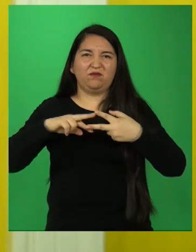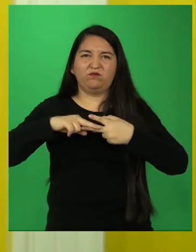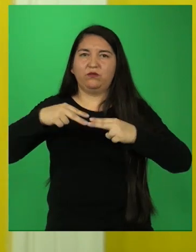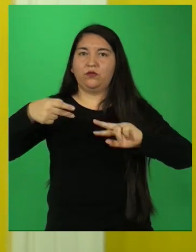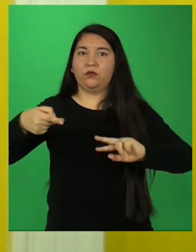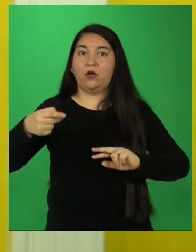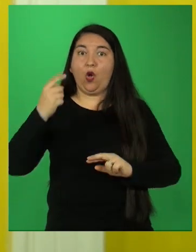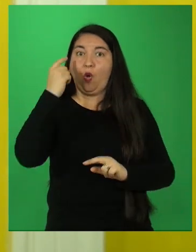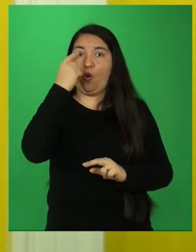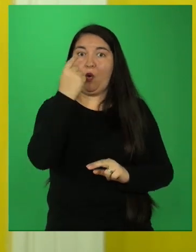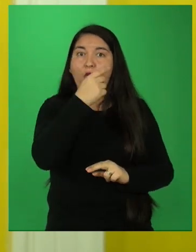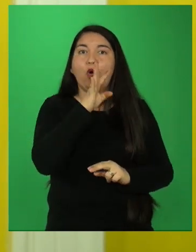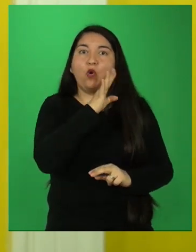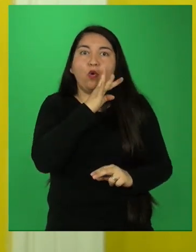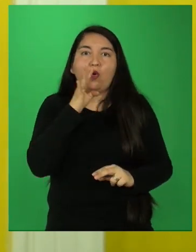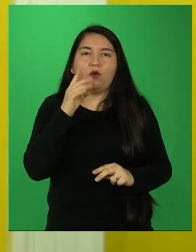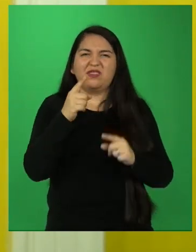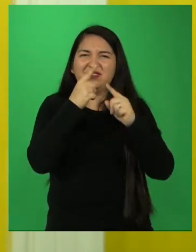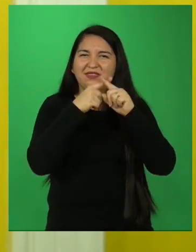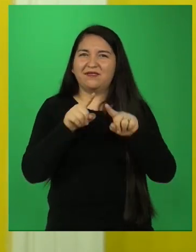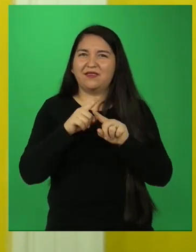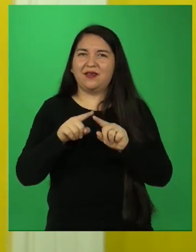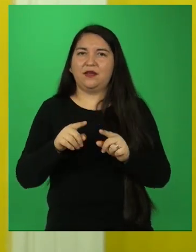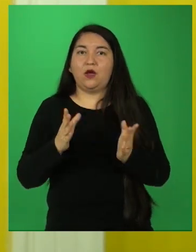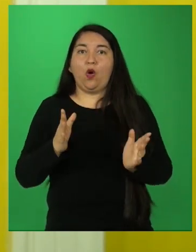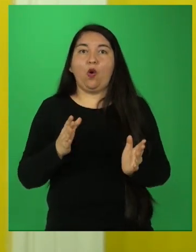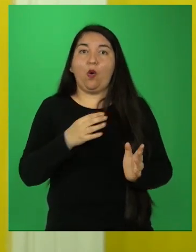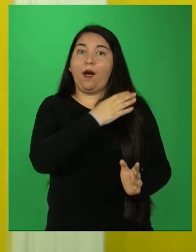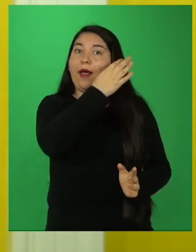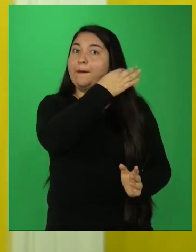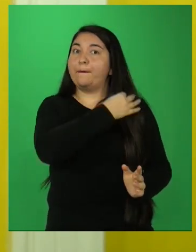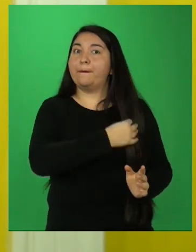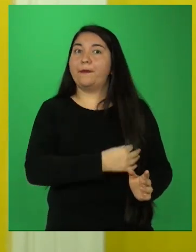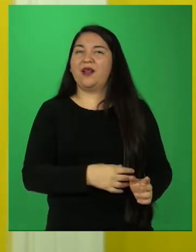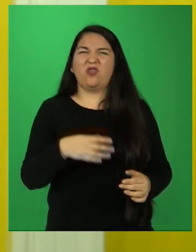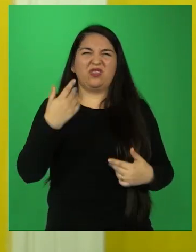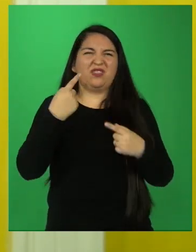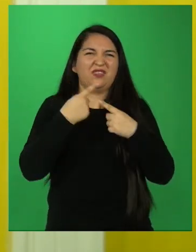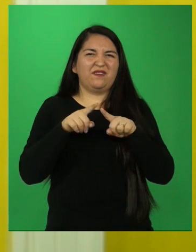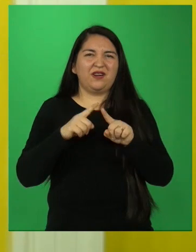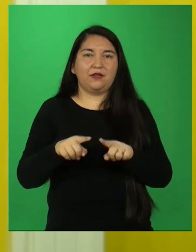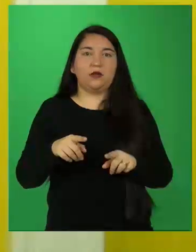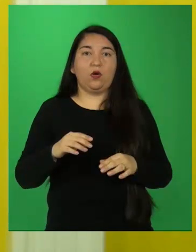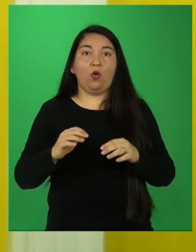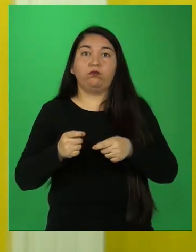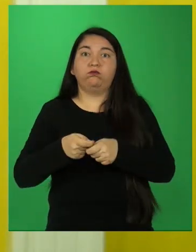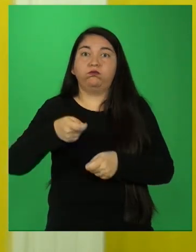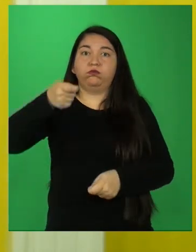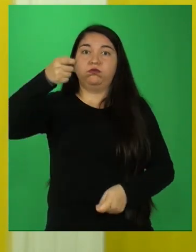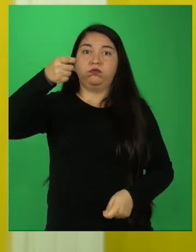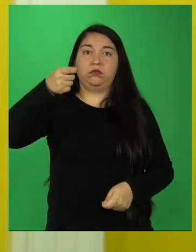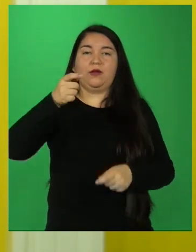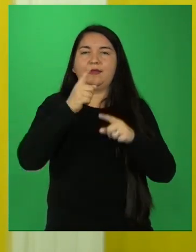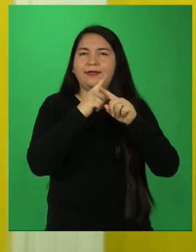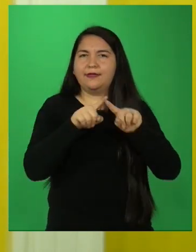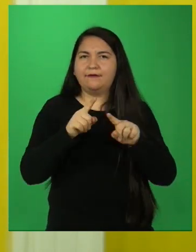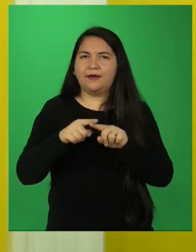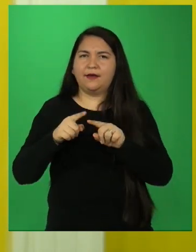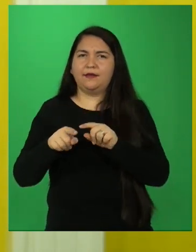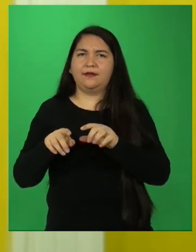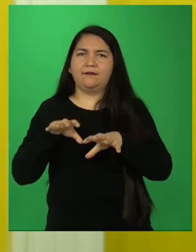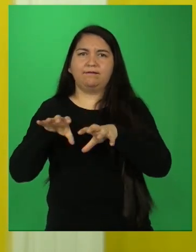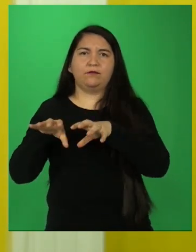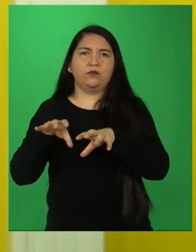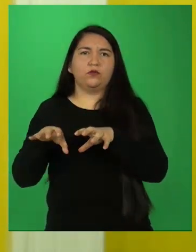el color de ojo, por ejemplo. También podemos ver el color de pelo, altura, color de piel, etc. Tenemos muchos tipos